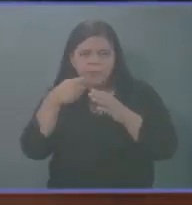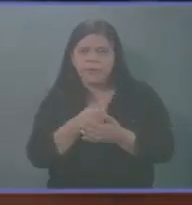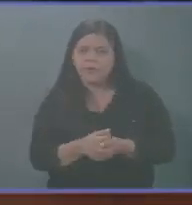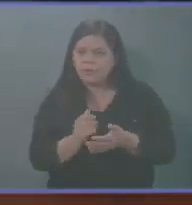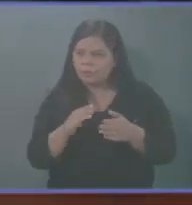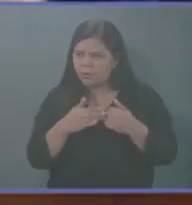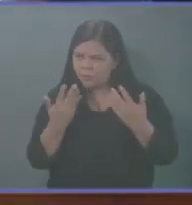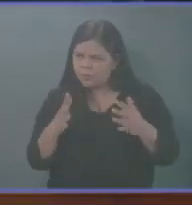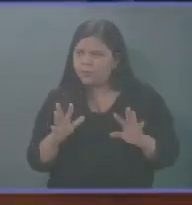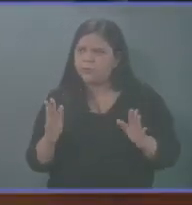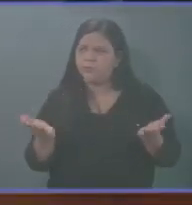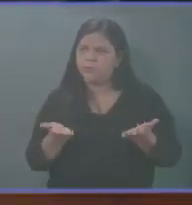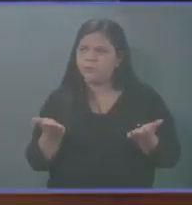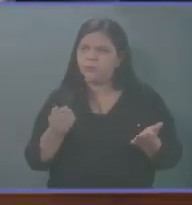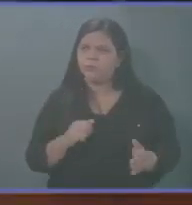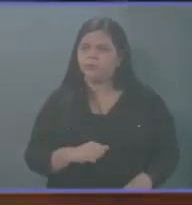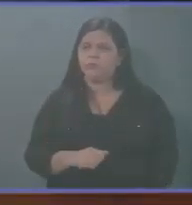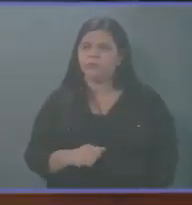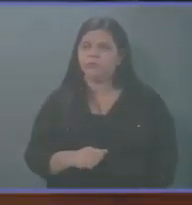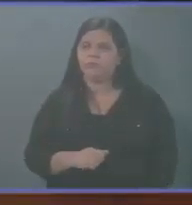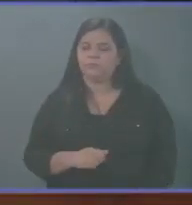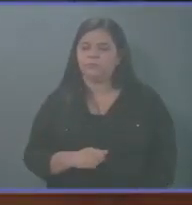hicieron.